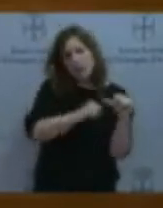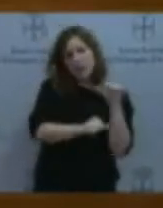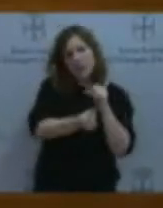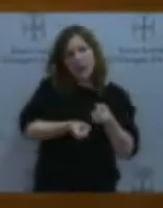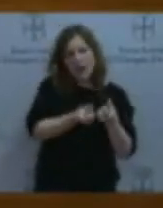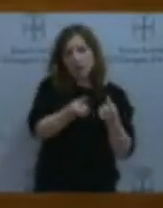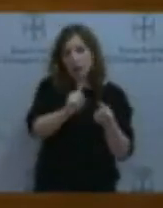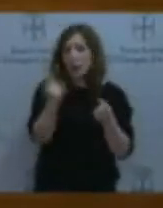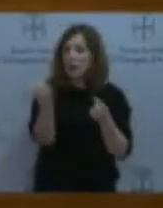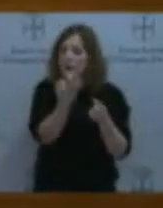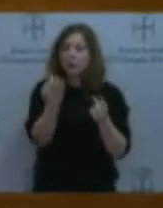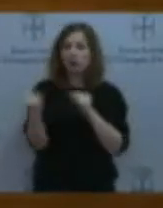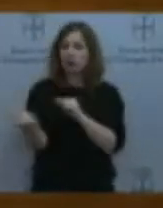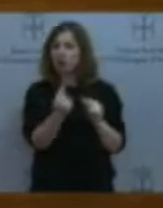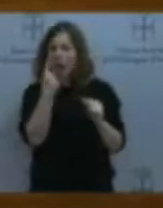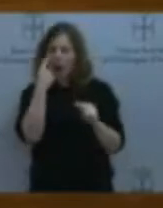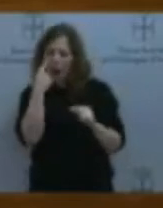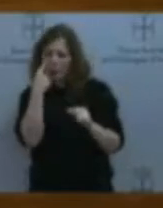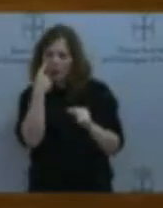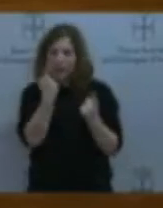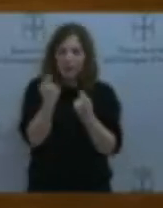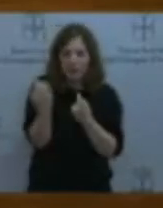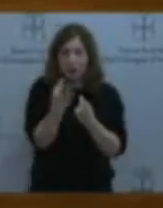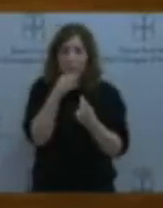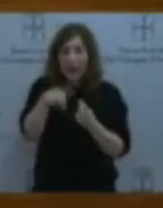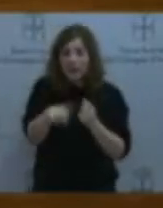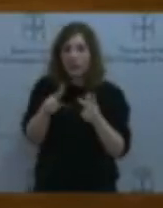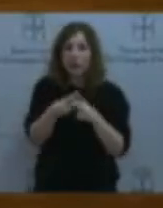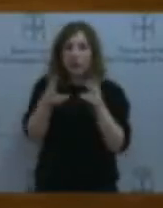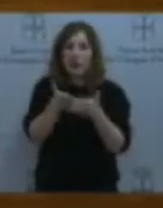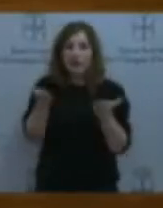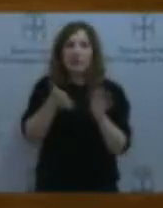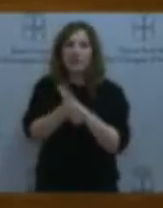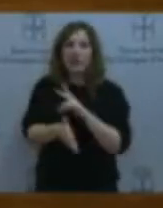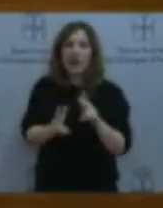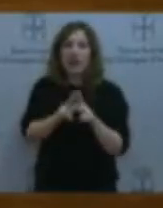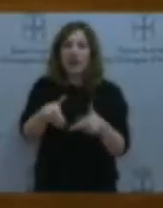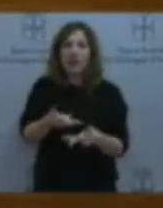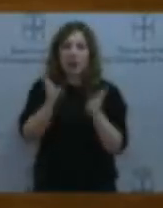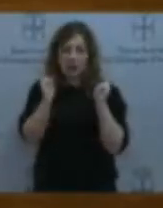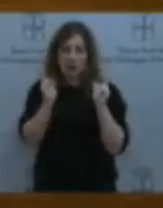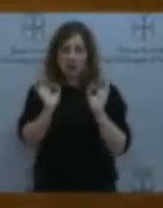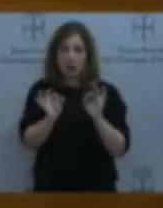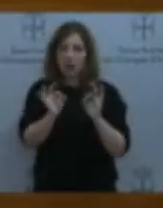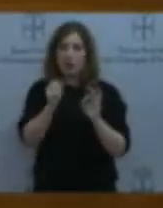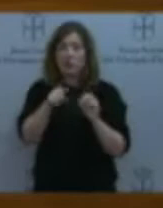qué necesitamos para que esta sociedad se siga considerando democrática. Establezcamos un suelo de ingresos y a partir de ahí veamos